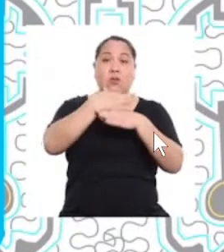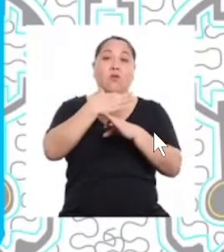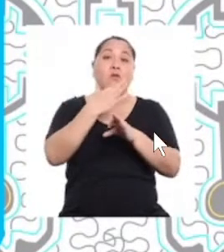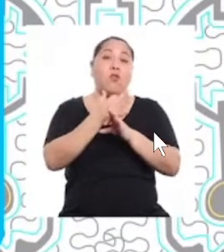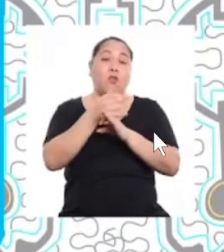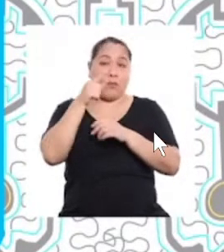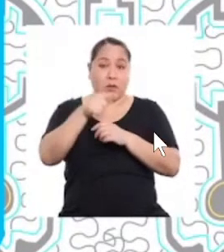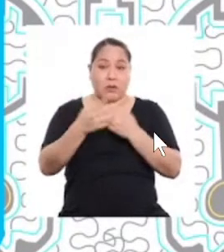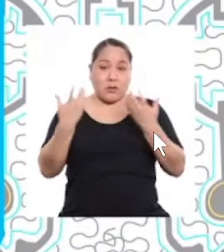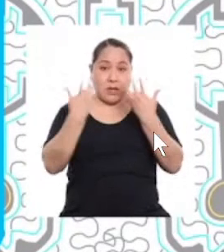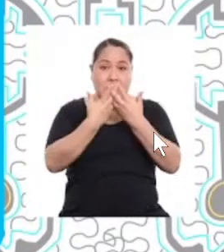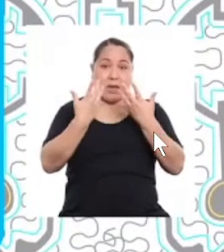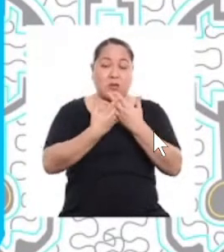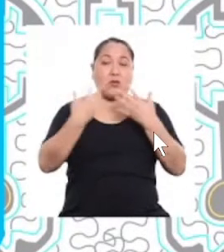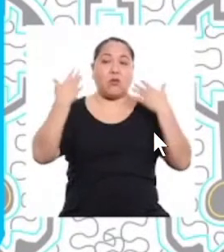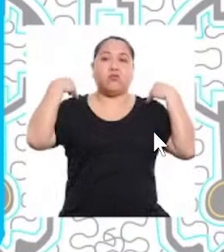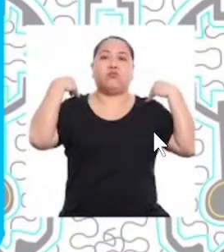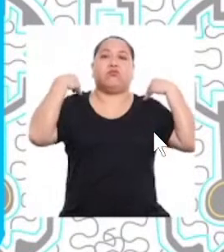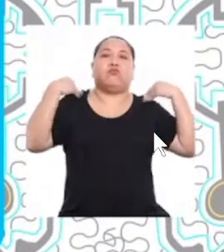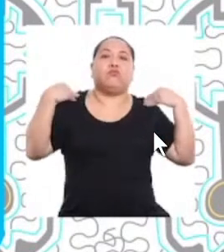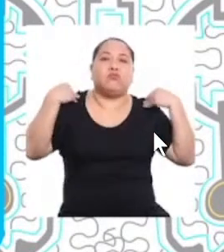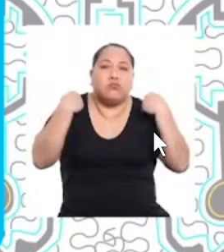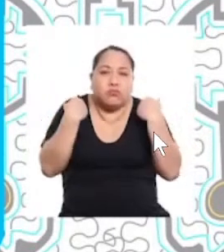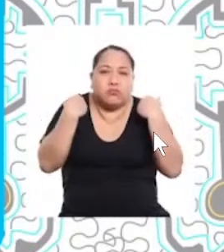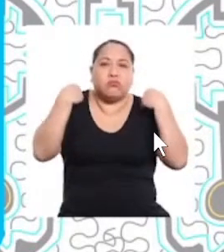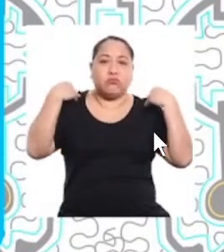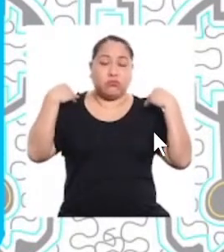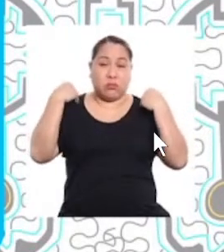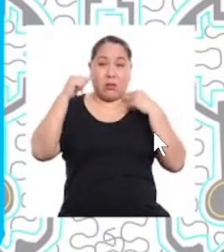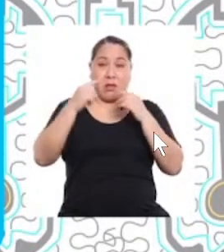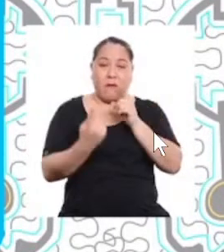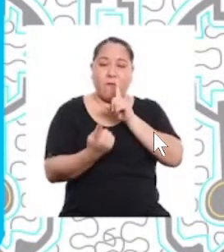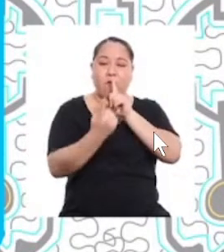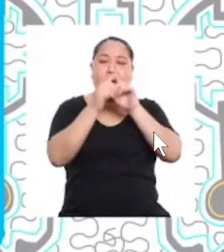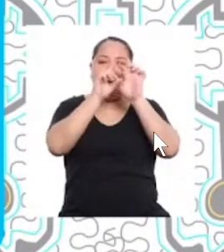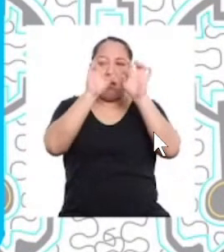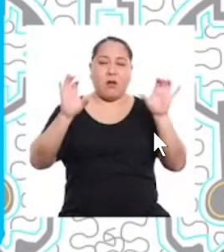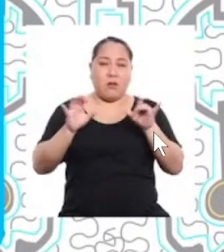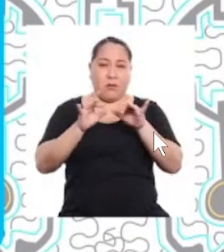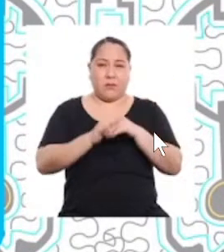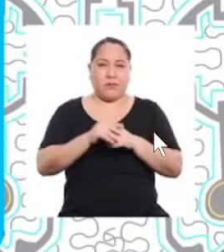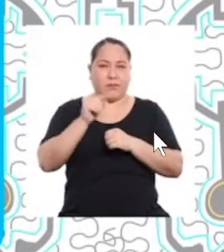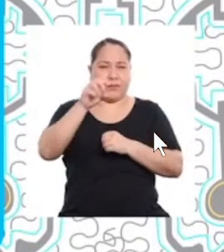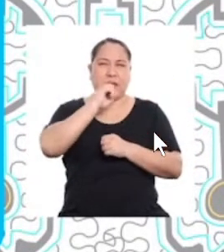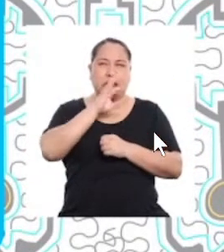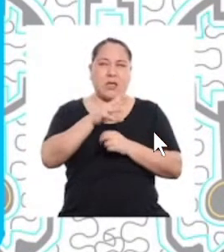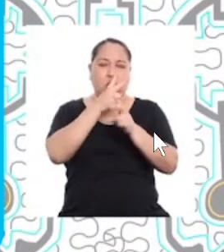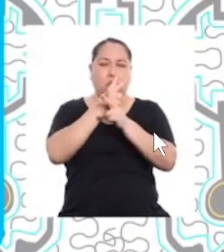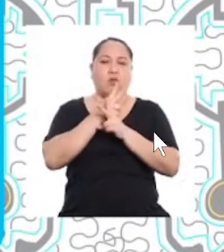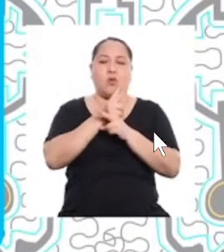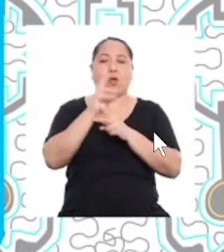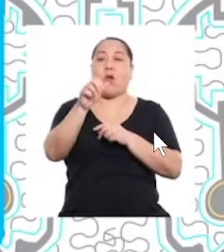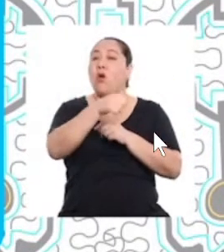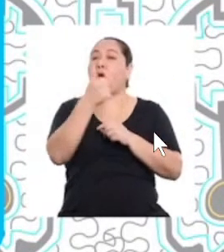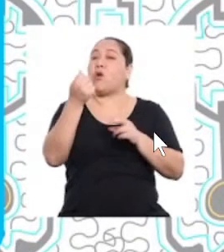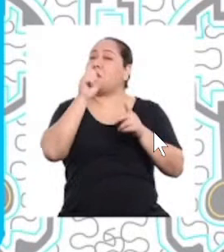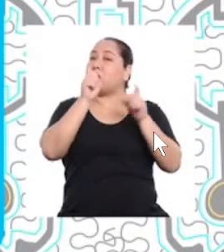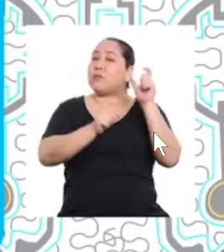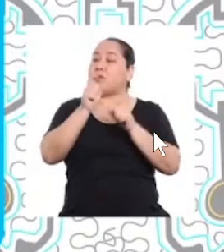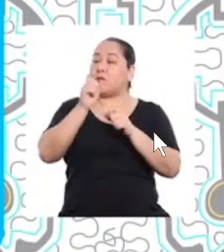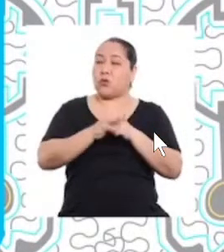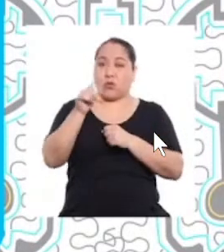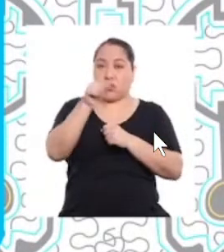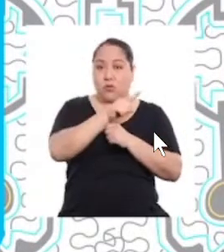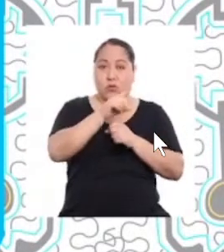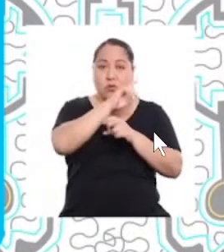estas acciones relacionadas a la postura del cuerpo frente a la computadora. Hablando de cuidar a otras